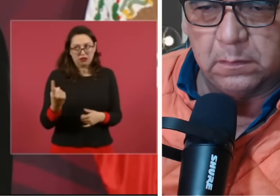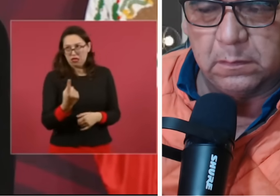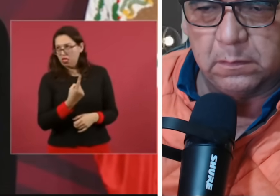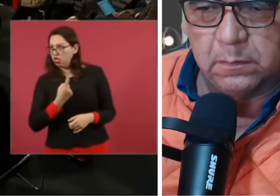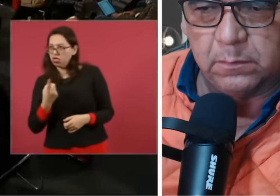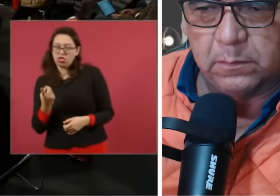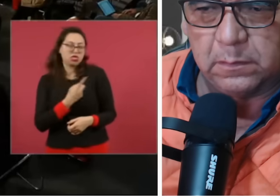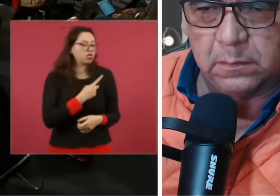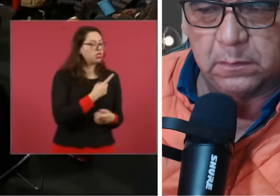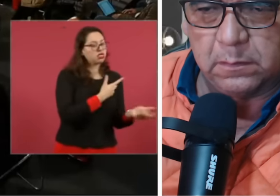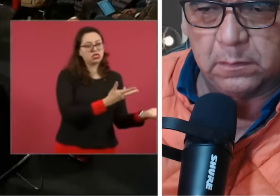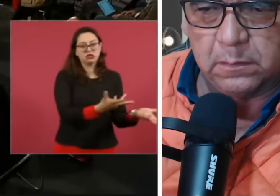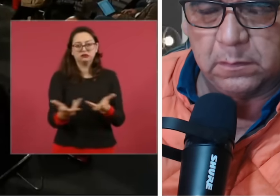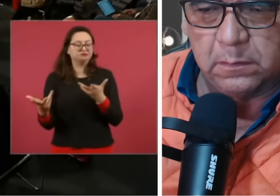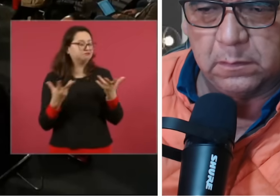que optan